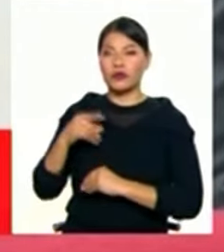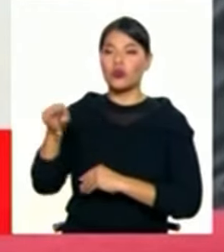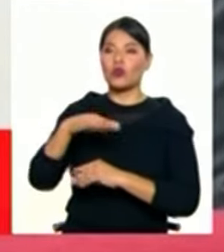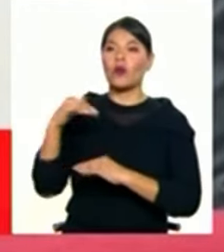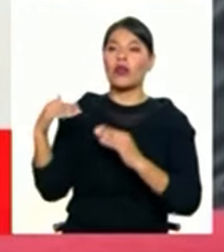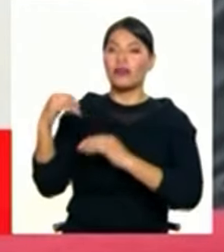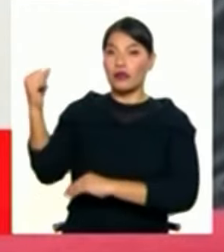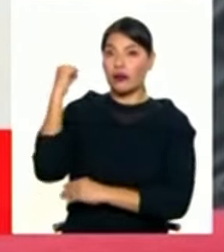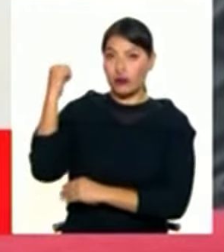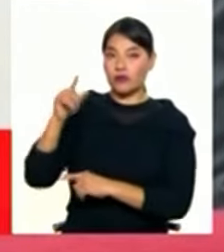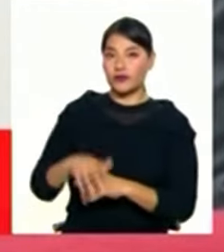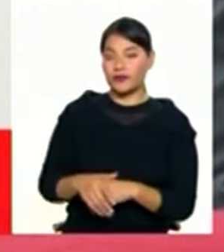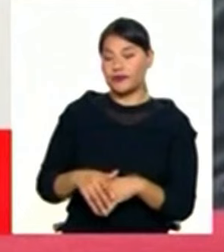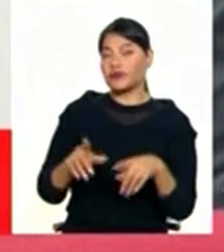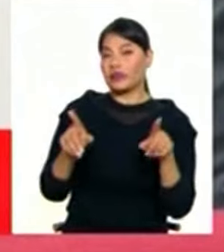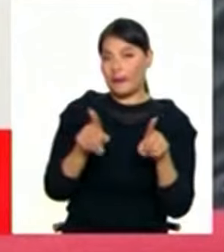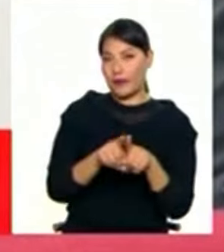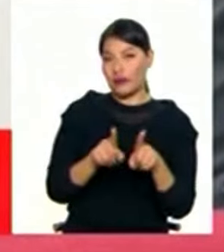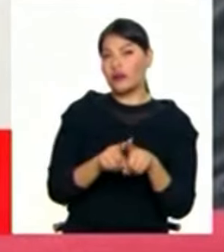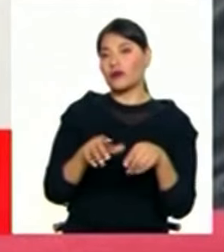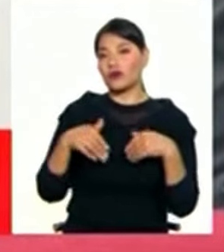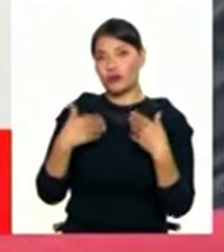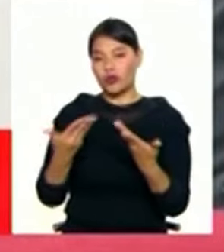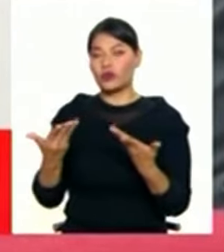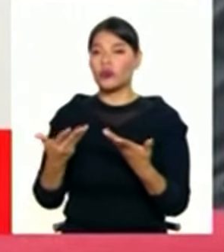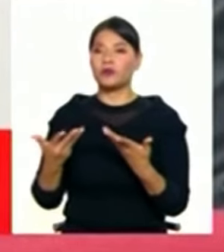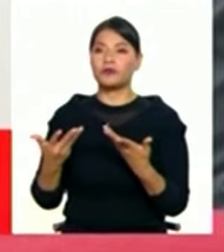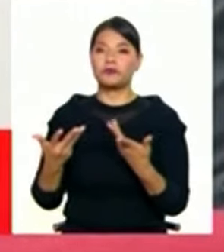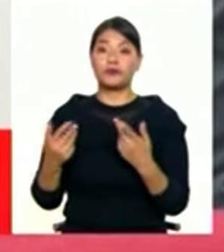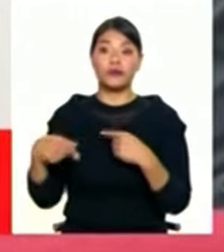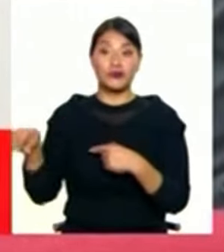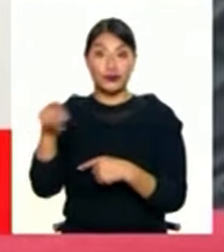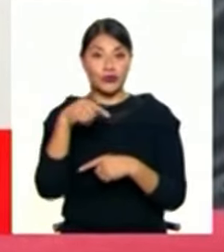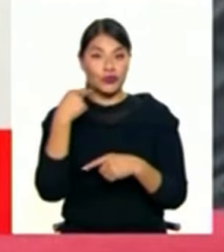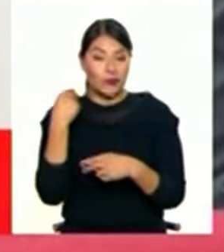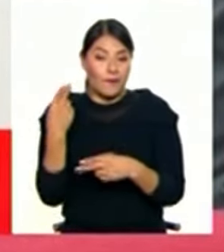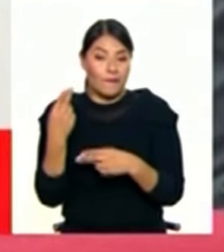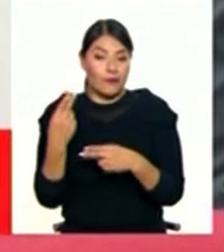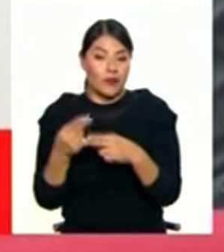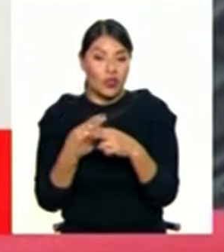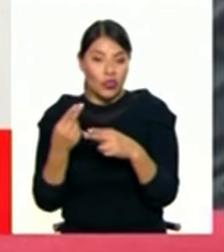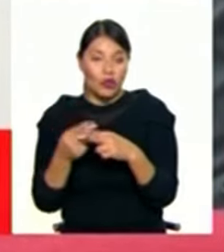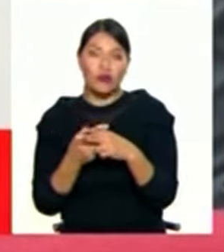Derecho y por ello hacemos votos para que pronto